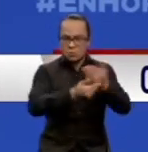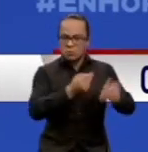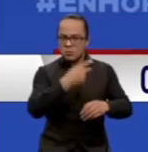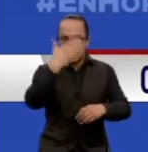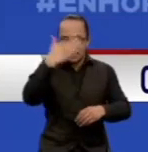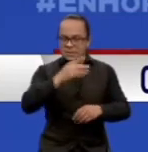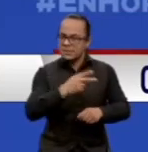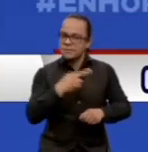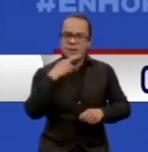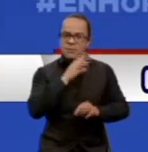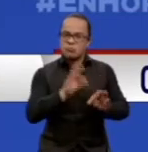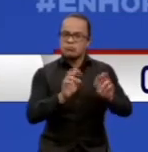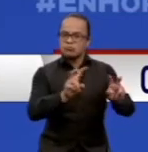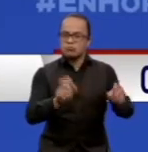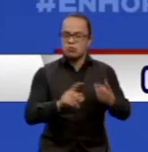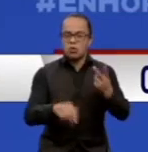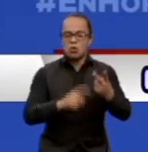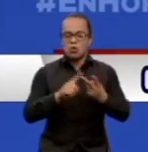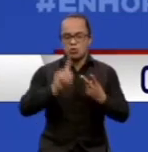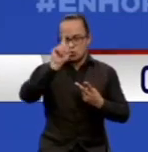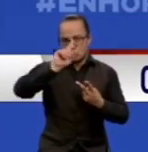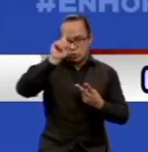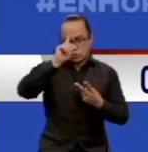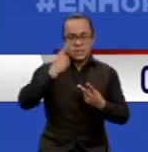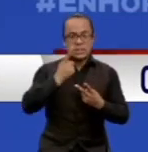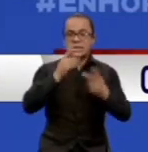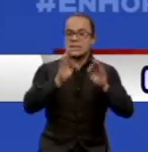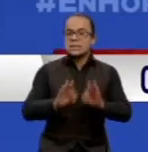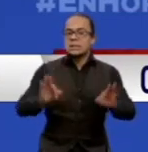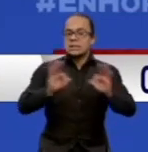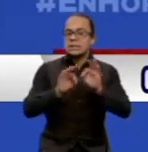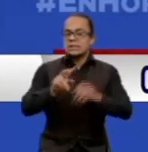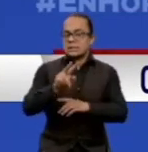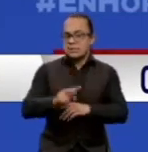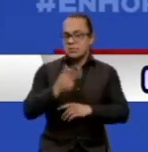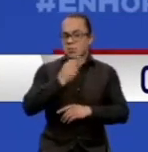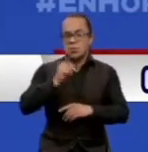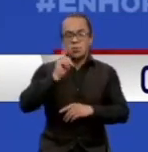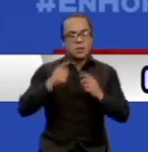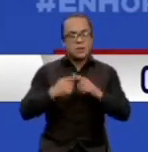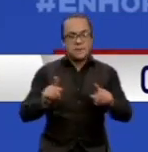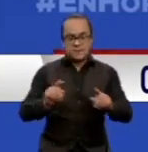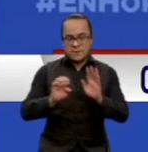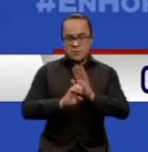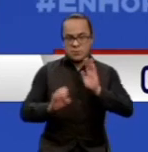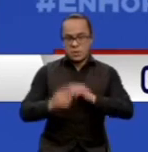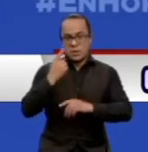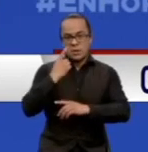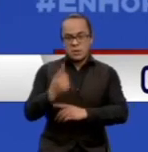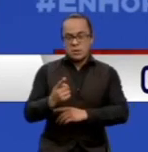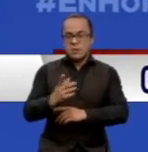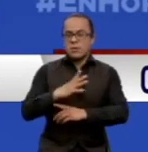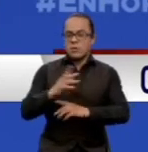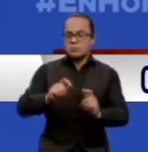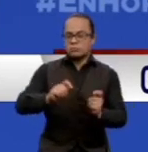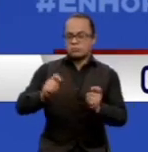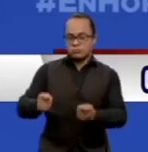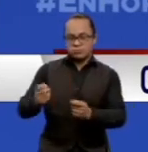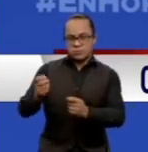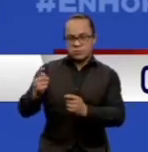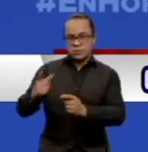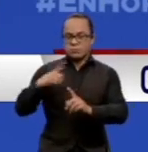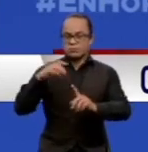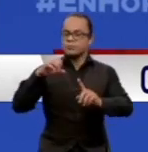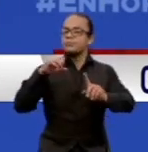así. Y dos, esto importante, y sí es de género, maneja entrega de resultados